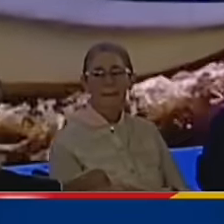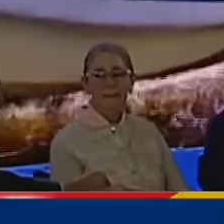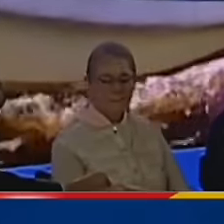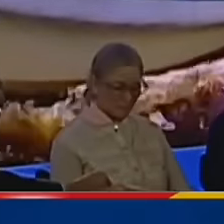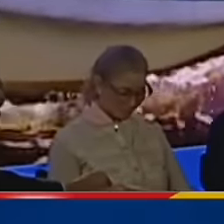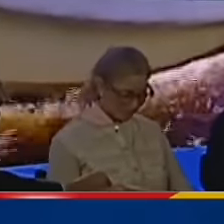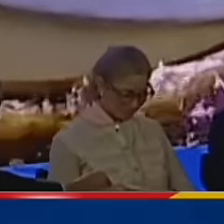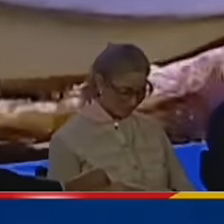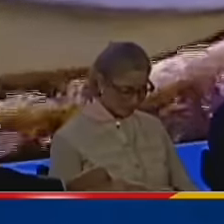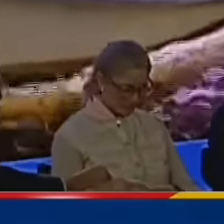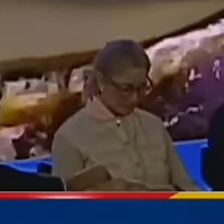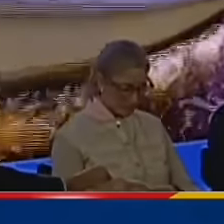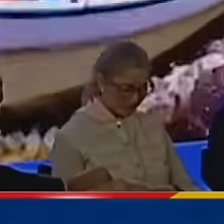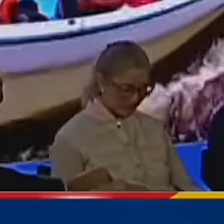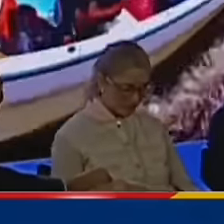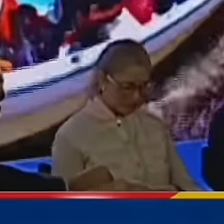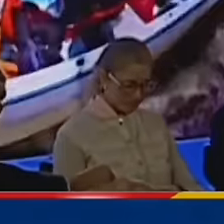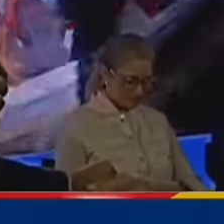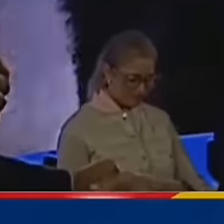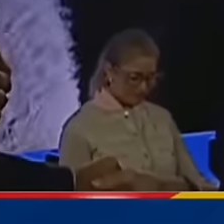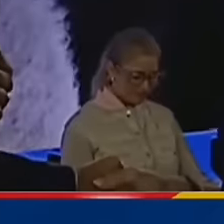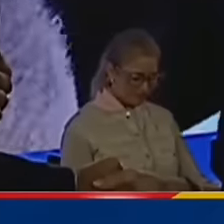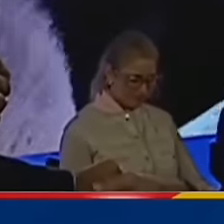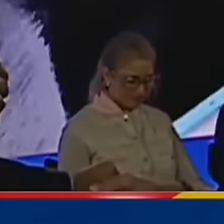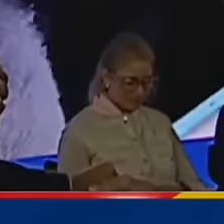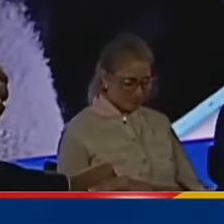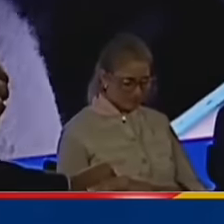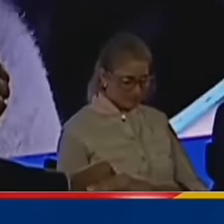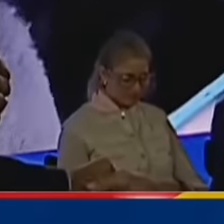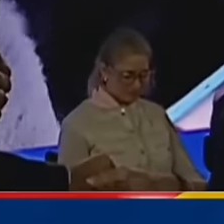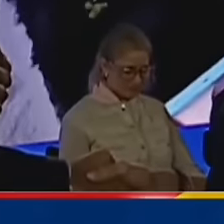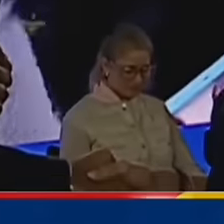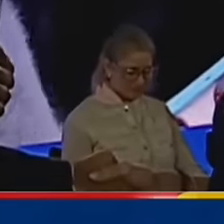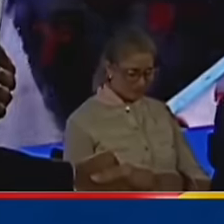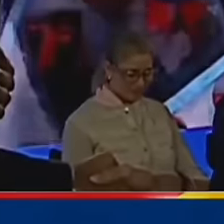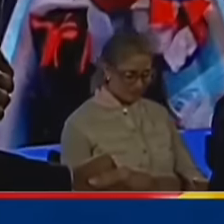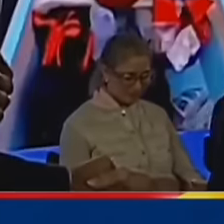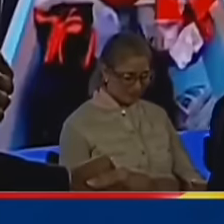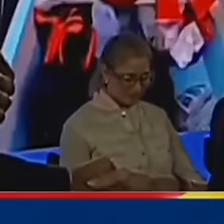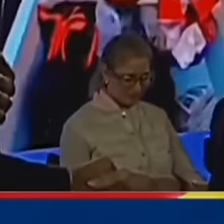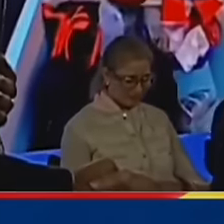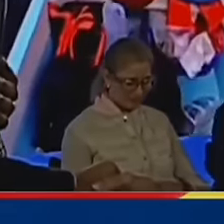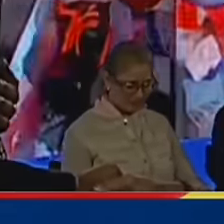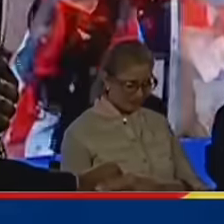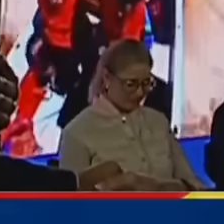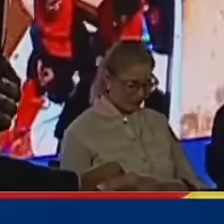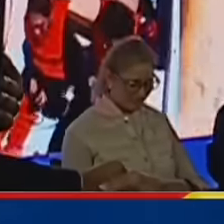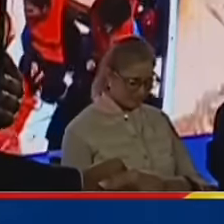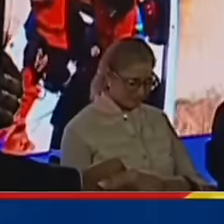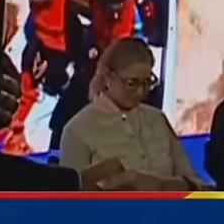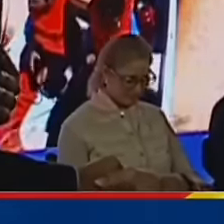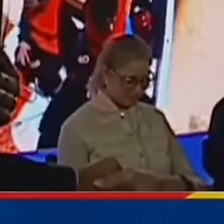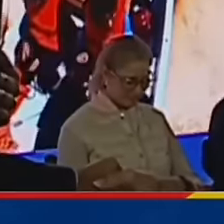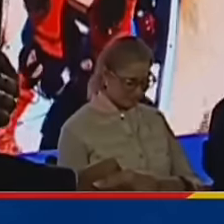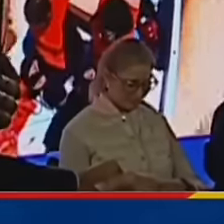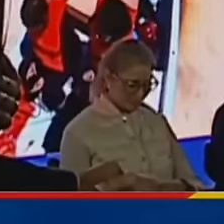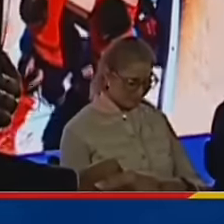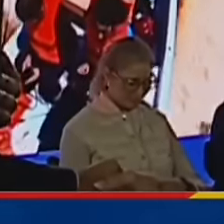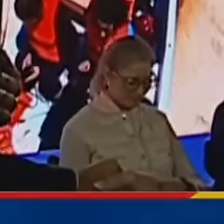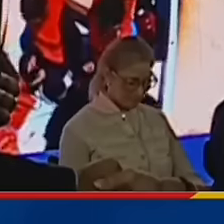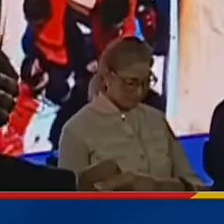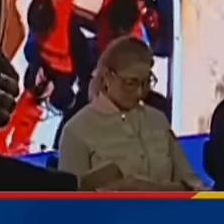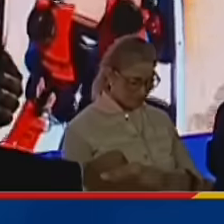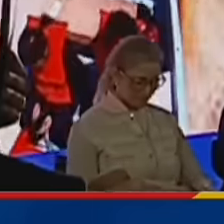Premio Nacional de Turismo, que es el máximo galardón de reconocimiento a la calidad, productividad y excelencia del prestador de servicio